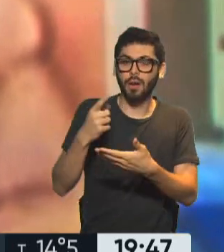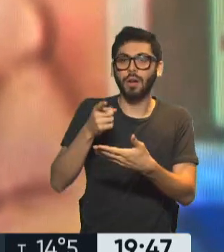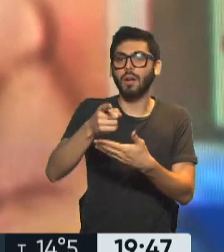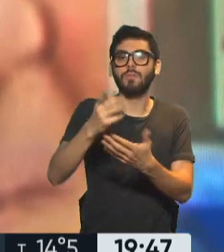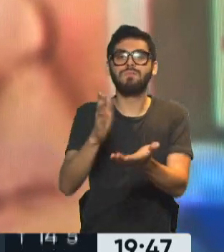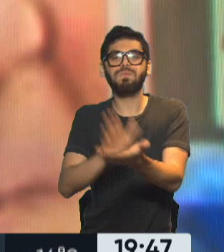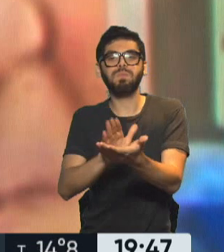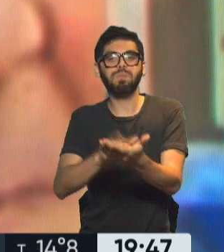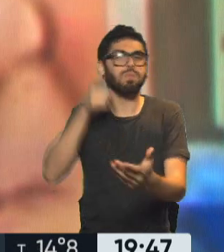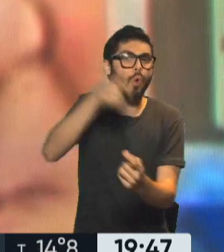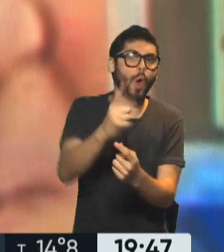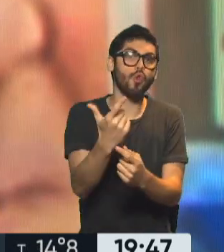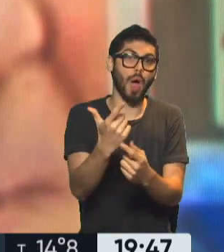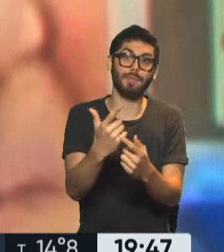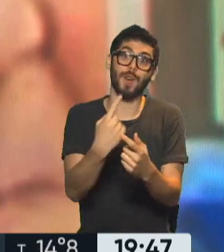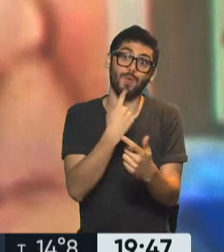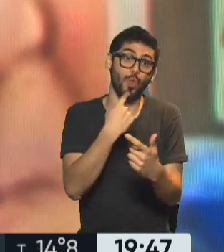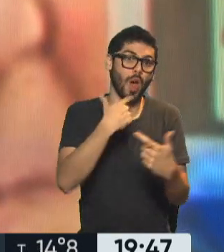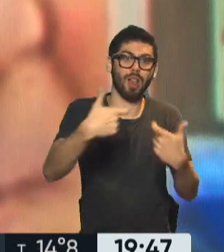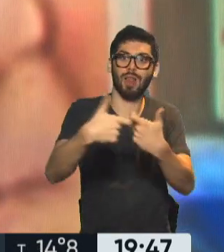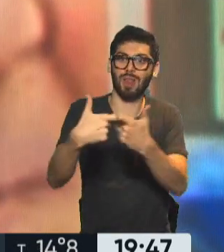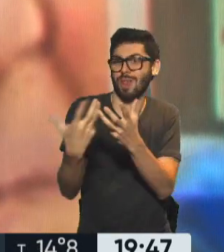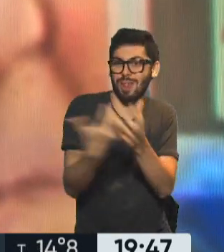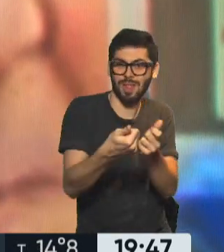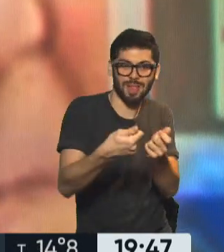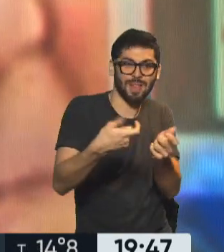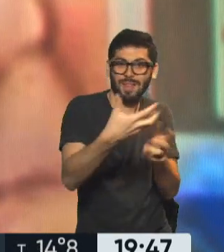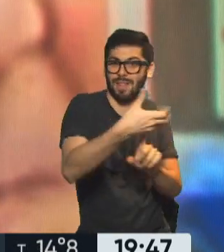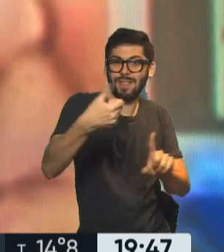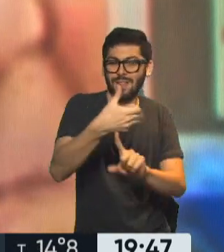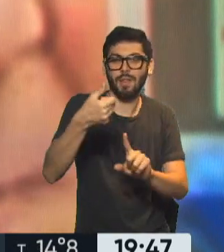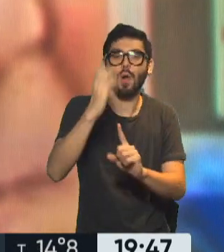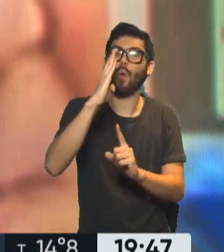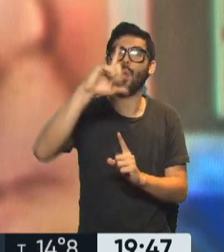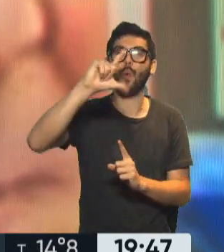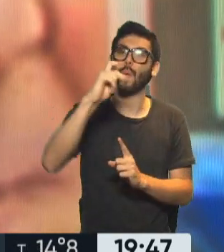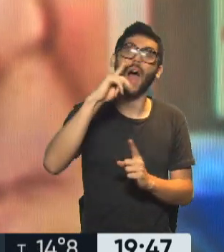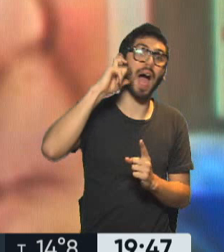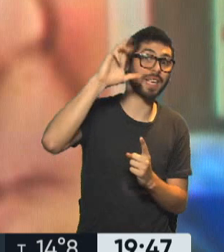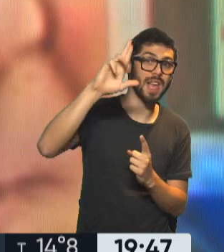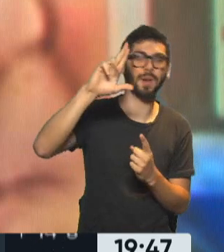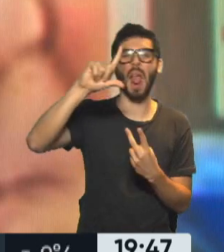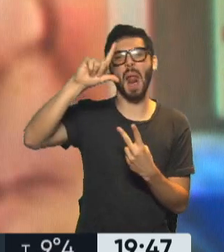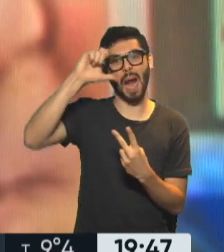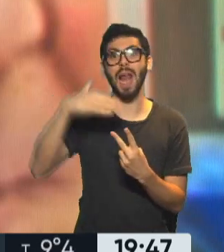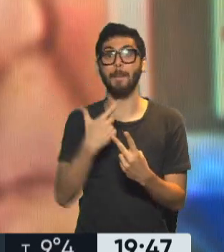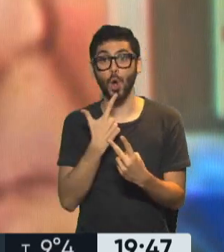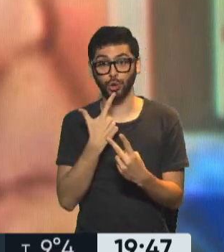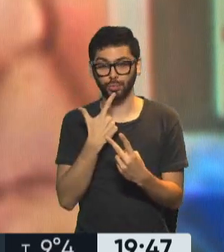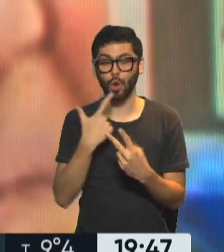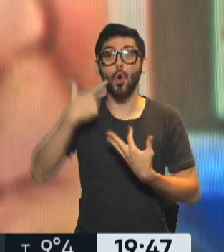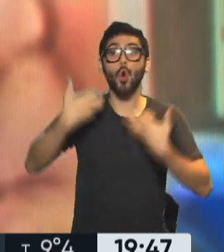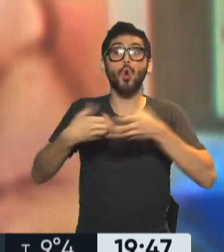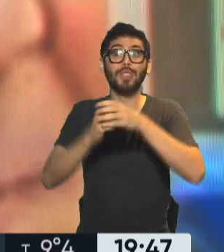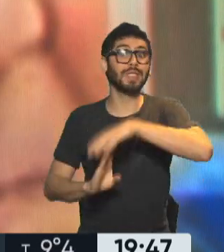como colaboradores, los empresarios, los titulares en ese momento, Blaquier, Lemos. La Corte Suprema de Justicia lo